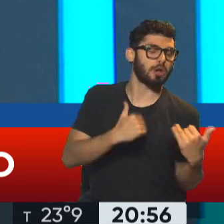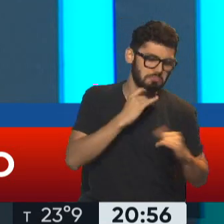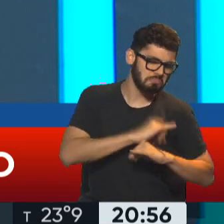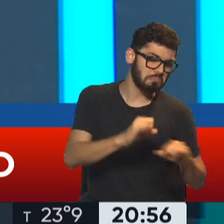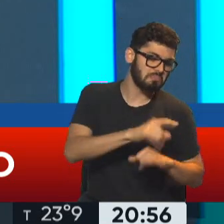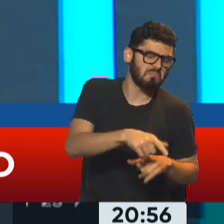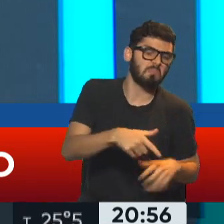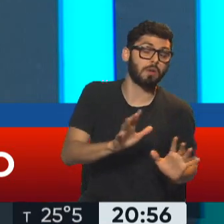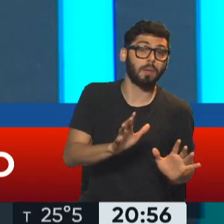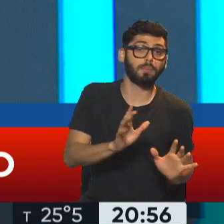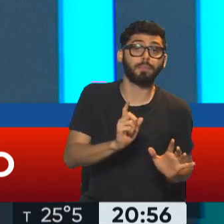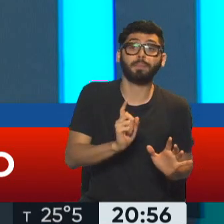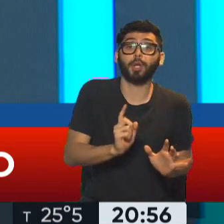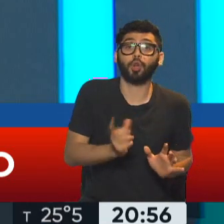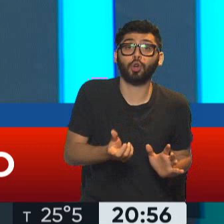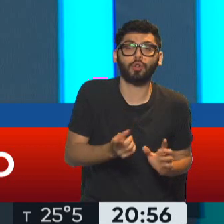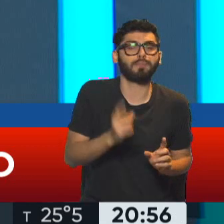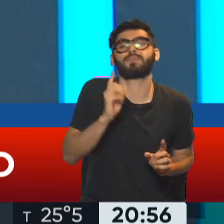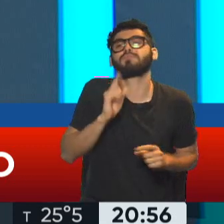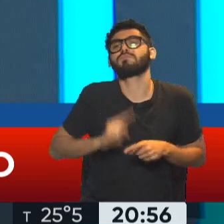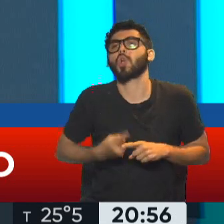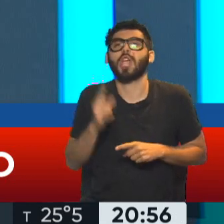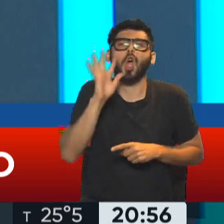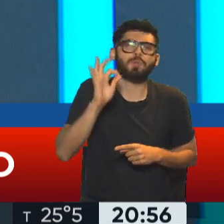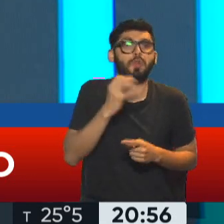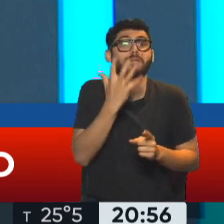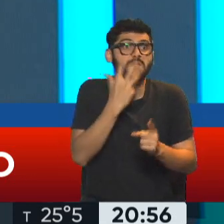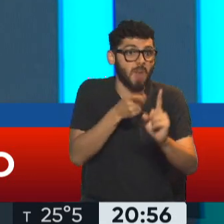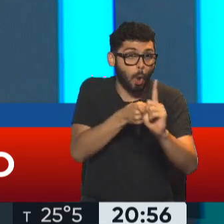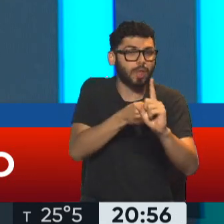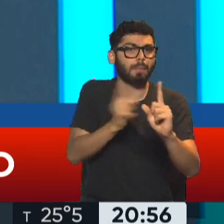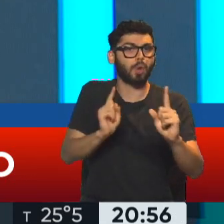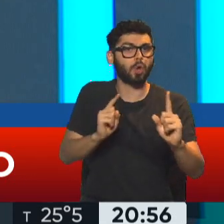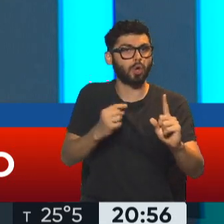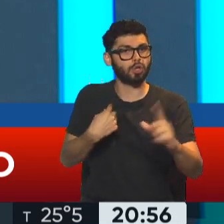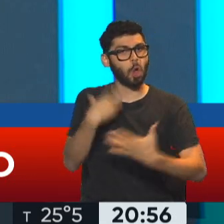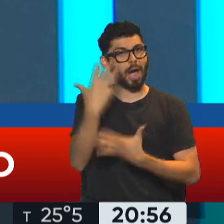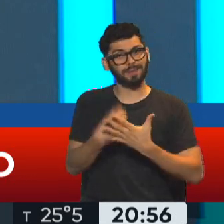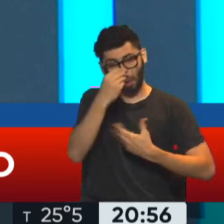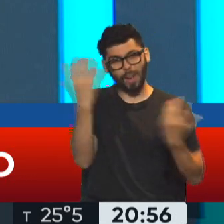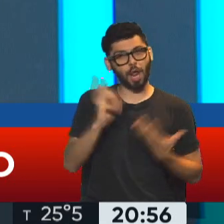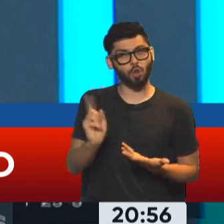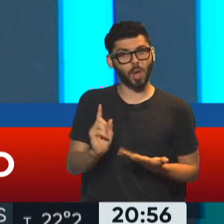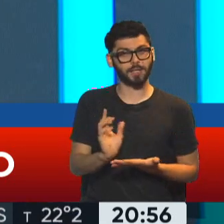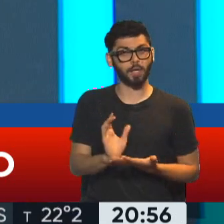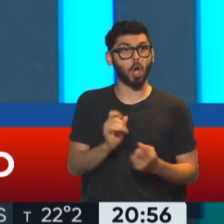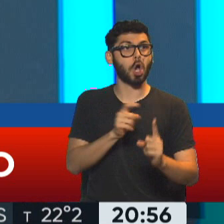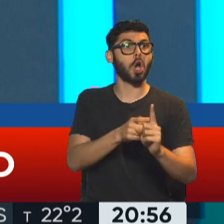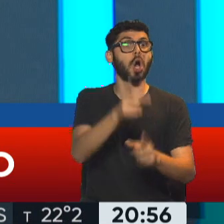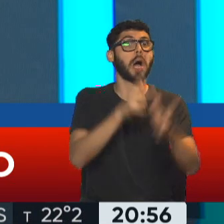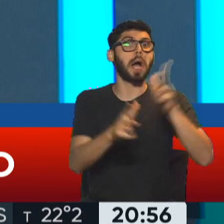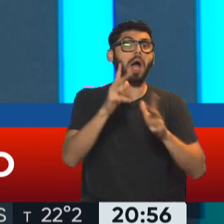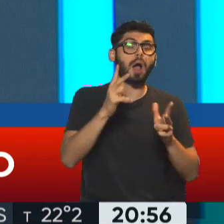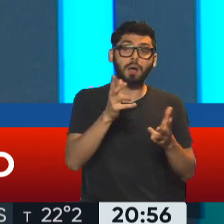un favorito o una opinión política o una ideología no significa que acepte cualquier cosa o que no pueda escuchar lo que se le está